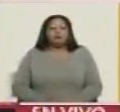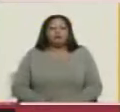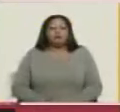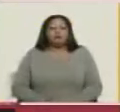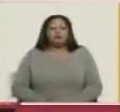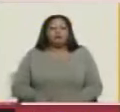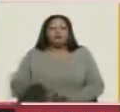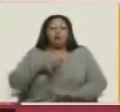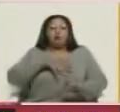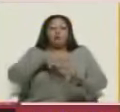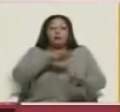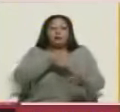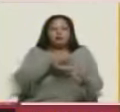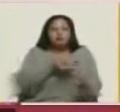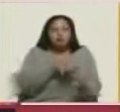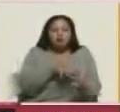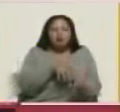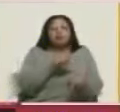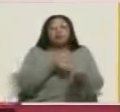conspiraciones.